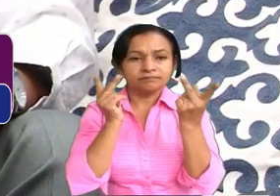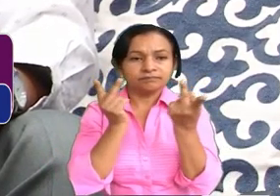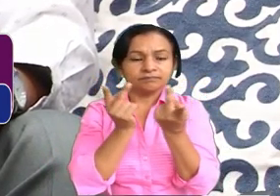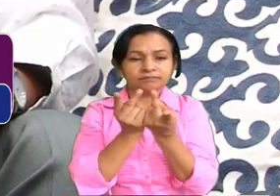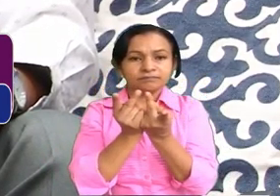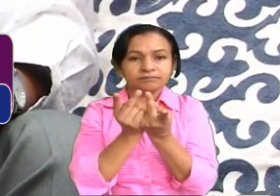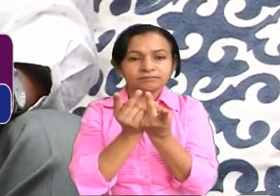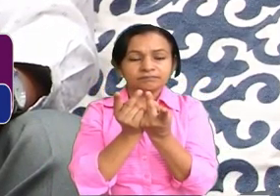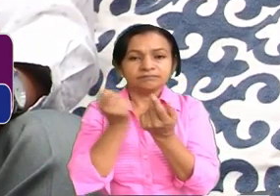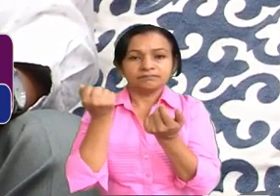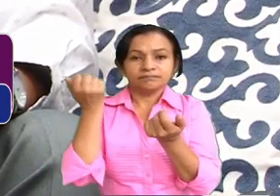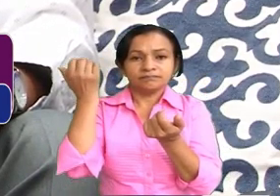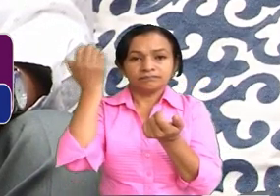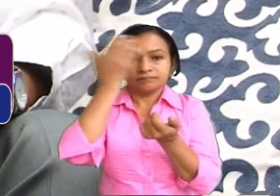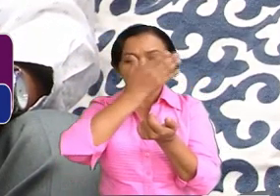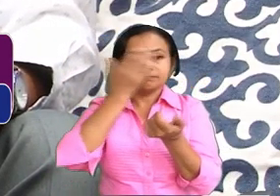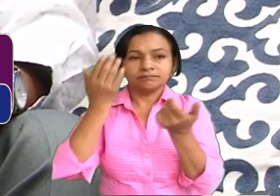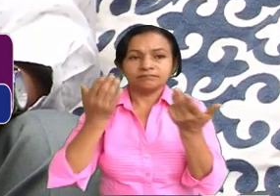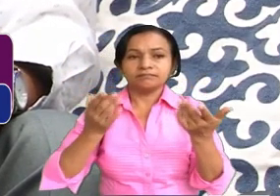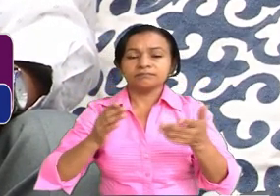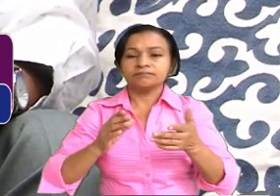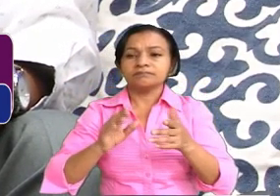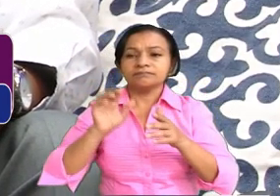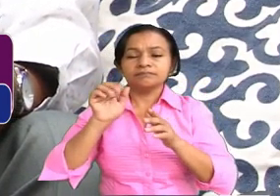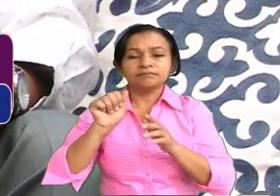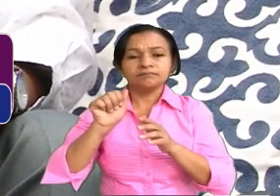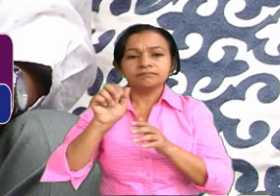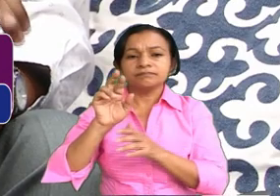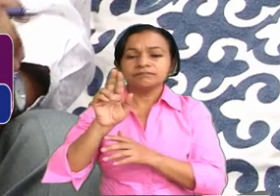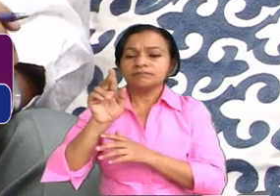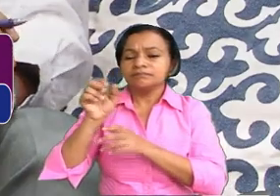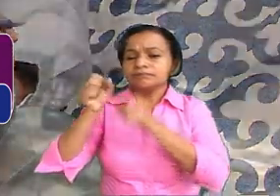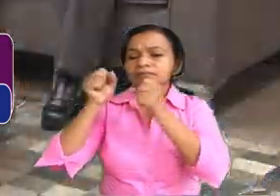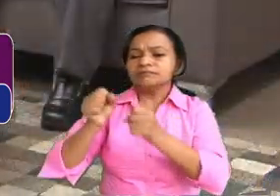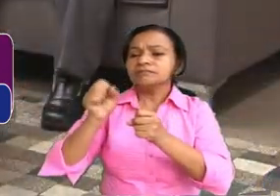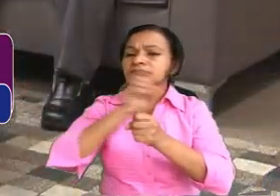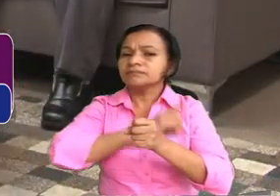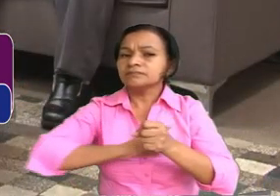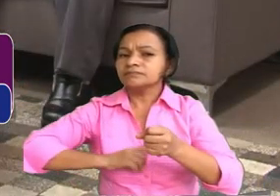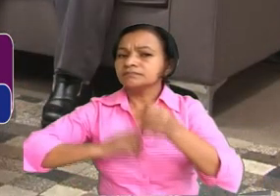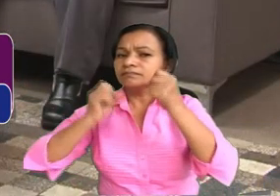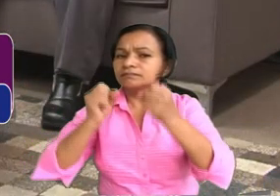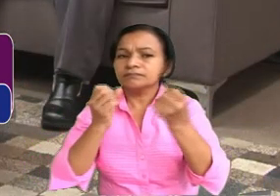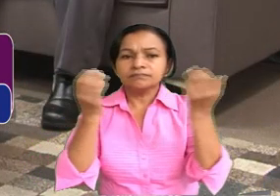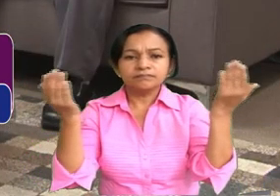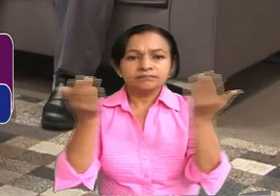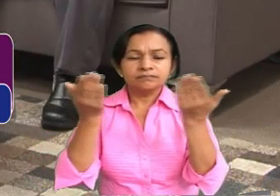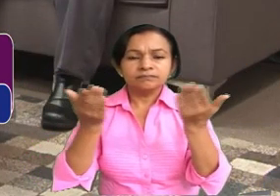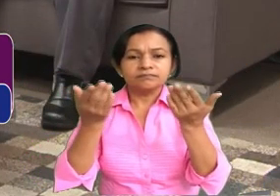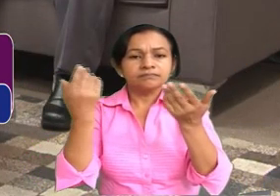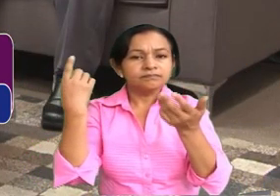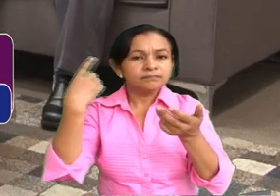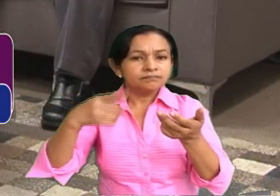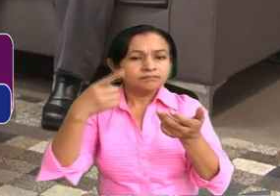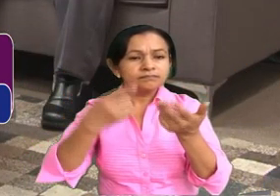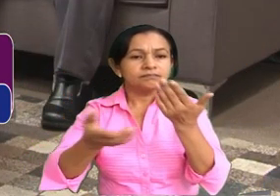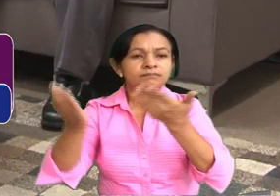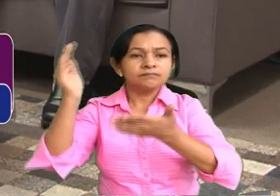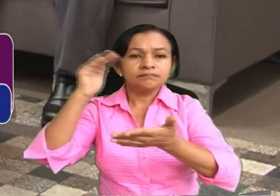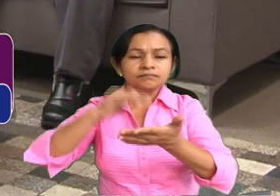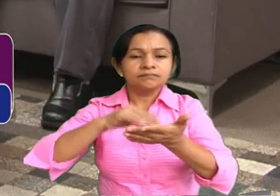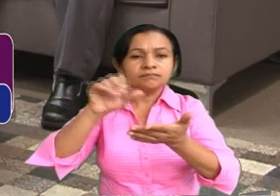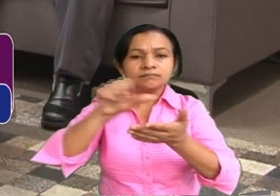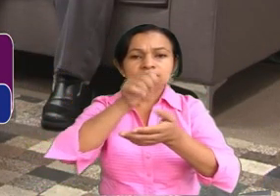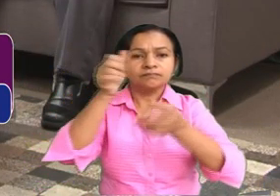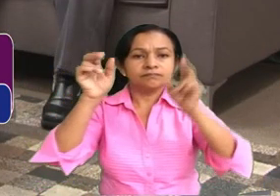caso afrodescendientes y caribeños. Compañero Arturo, entender también los planes de sensibilización a partir de restitución de derechos en otros